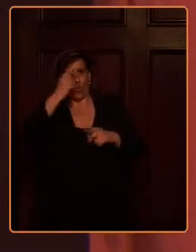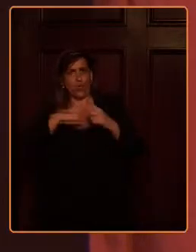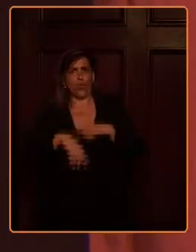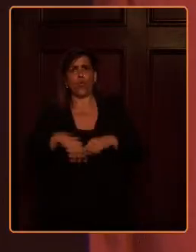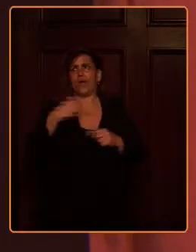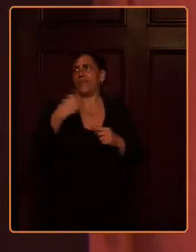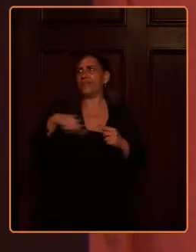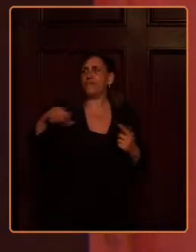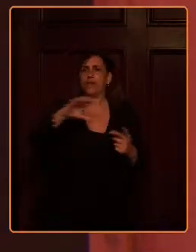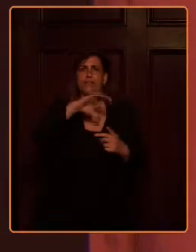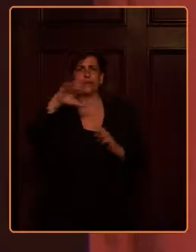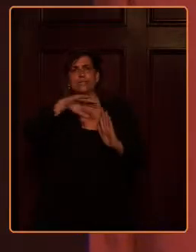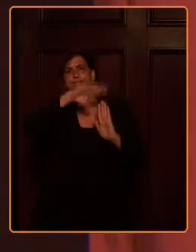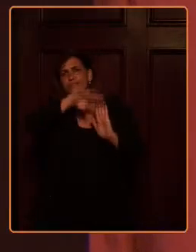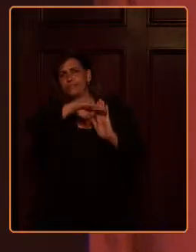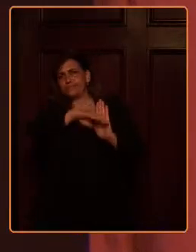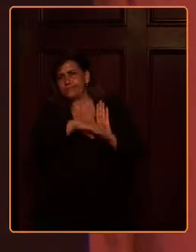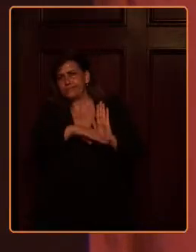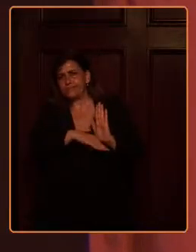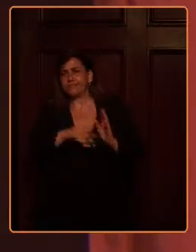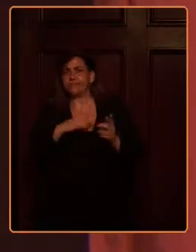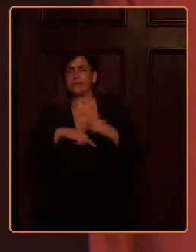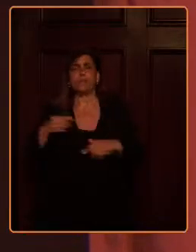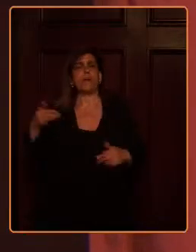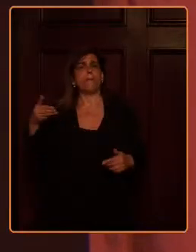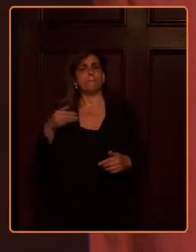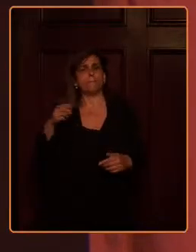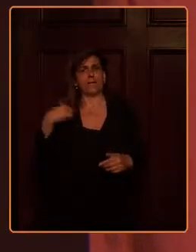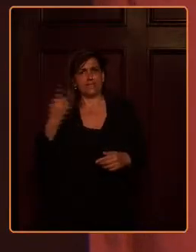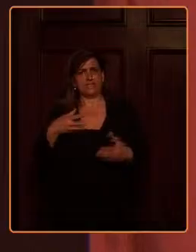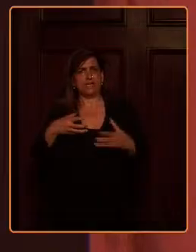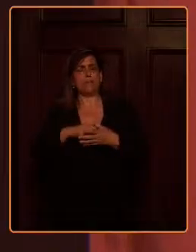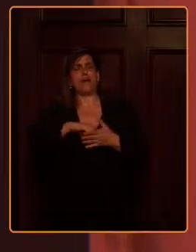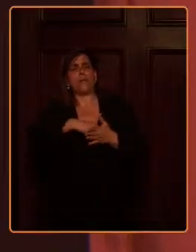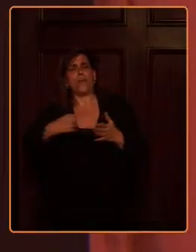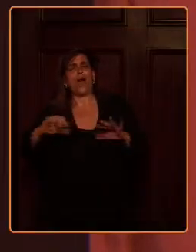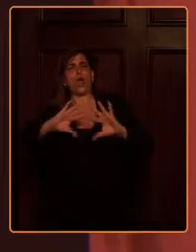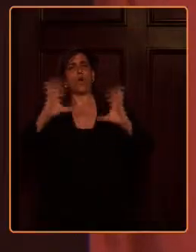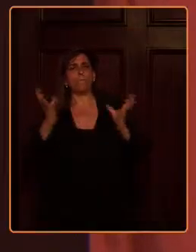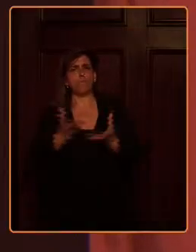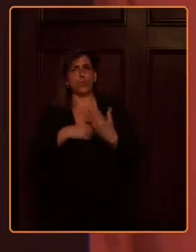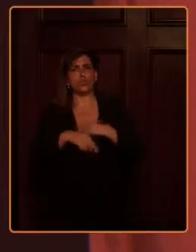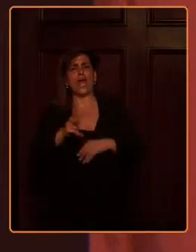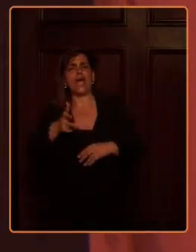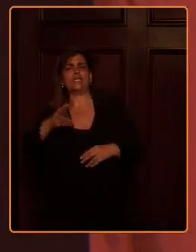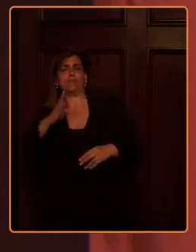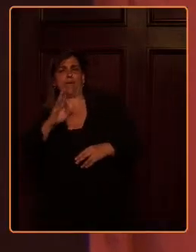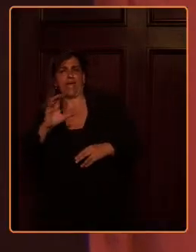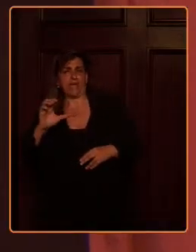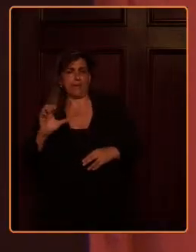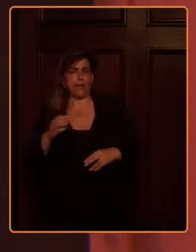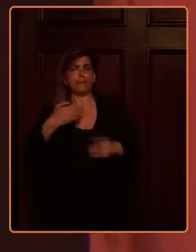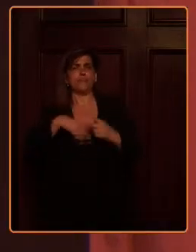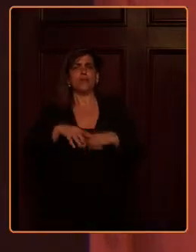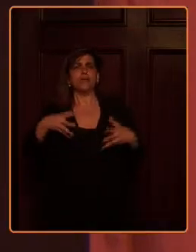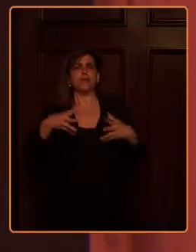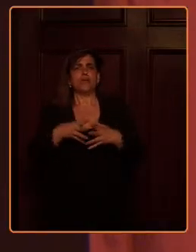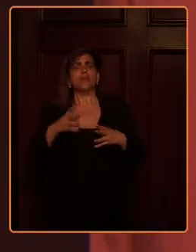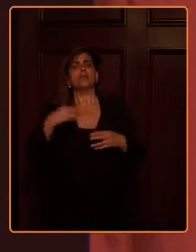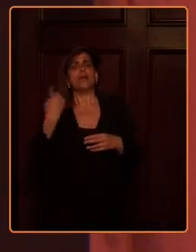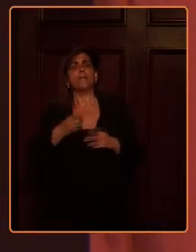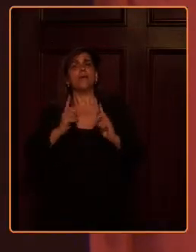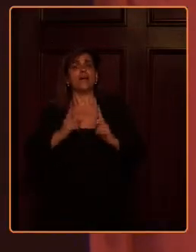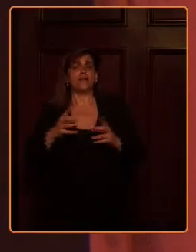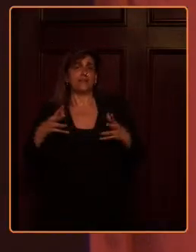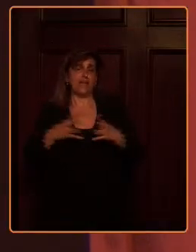y Sofis, y participan Amazon, Banco Mundial, HPE y Logicalis Cisco, además